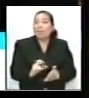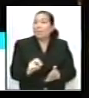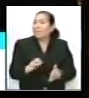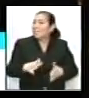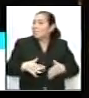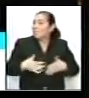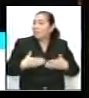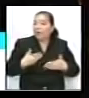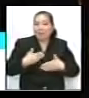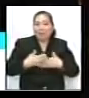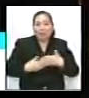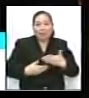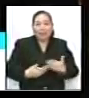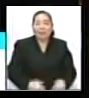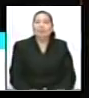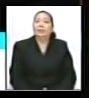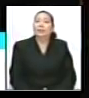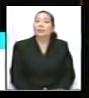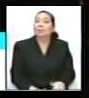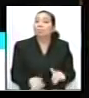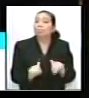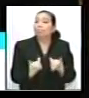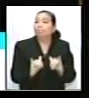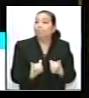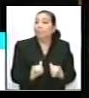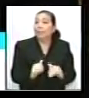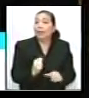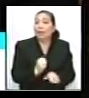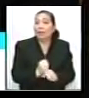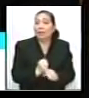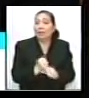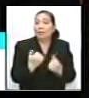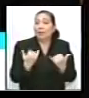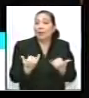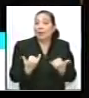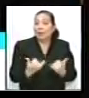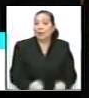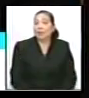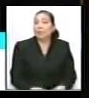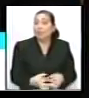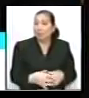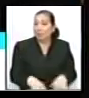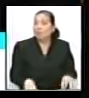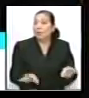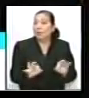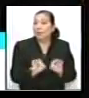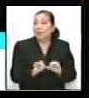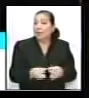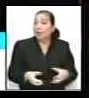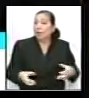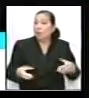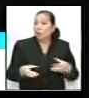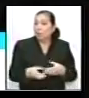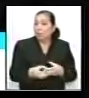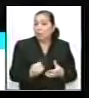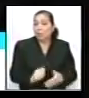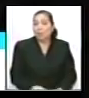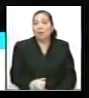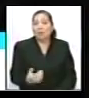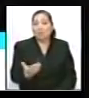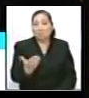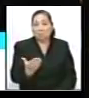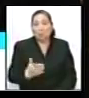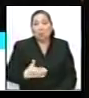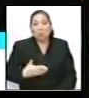puede seguirse deteniendo la labor de esta importante comisión, y por lo que le pido